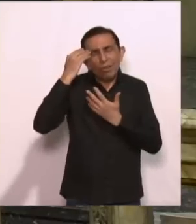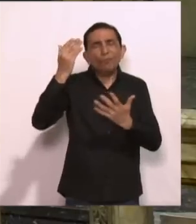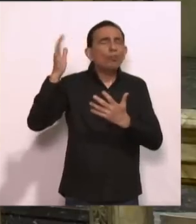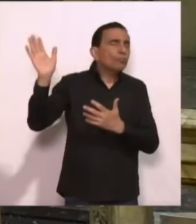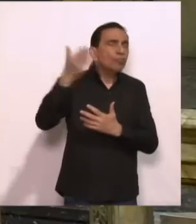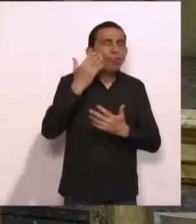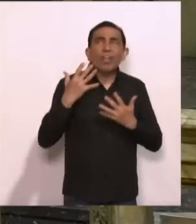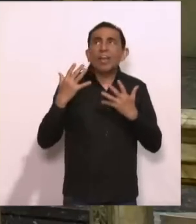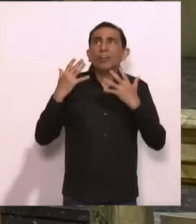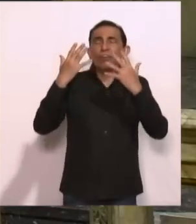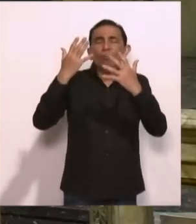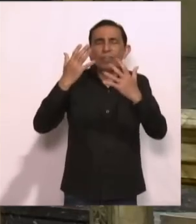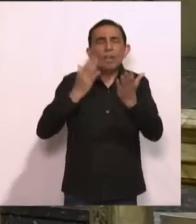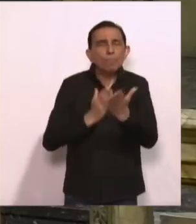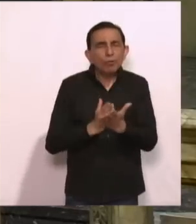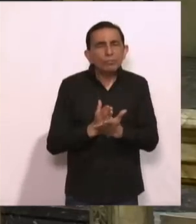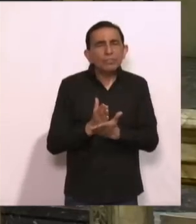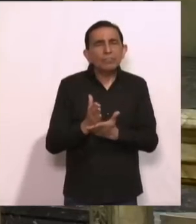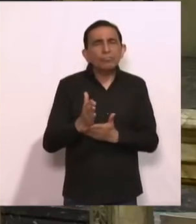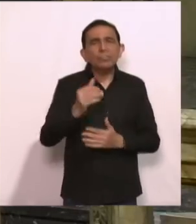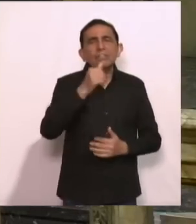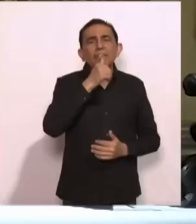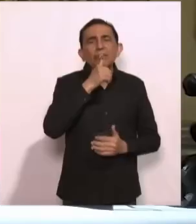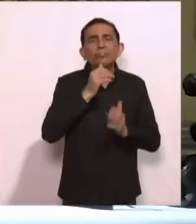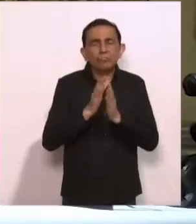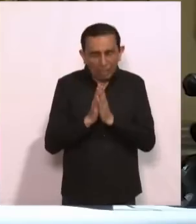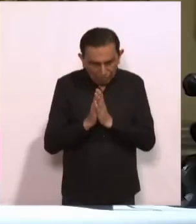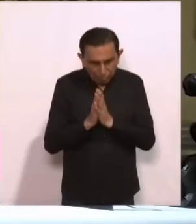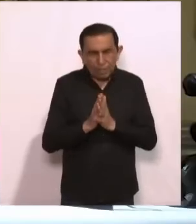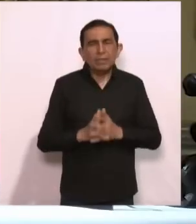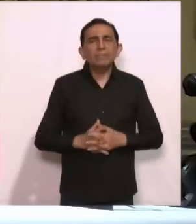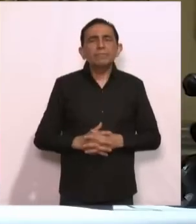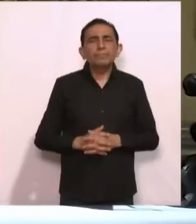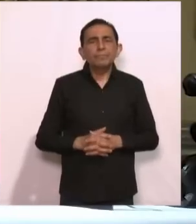honor y toda gloria por los siglos de los siglos.